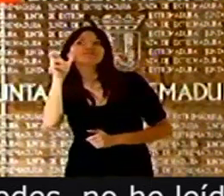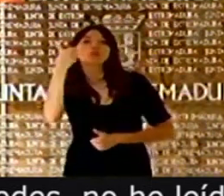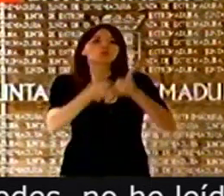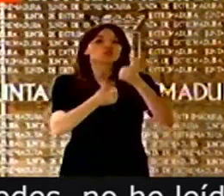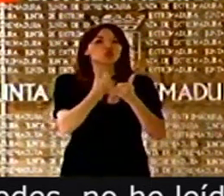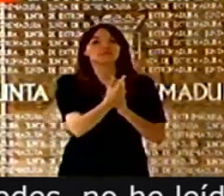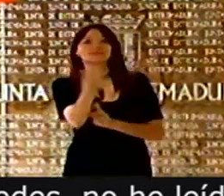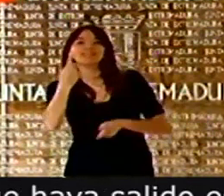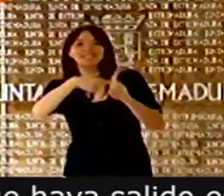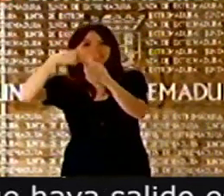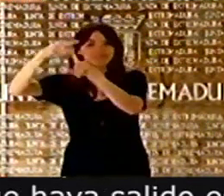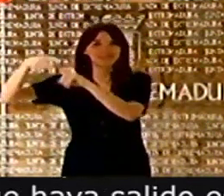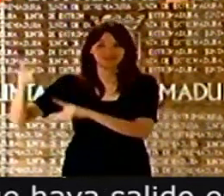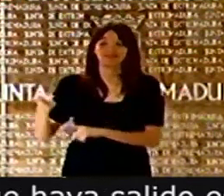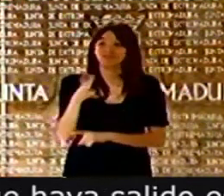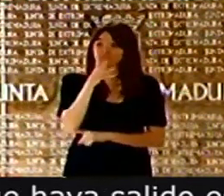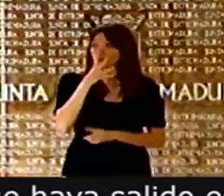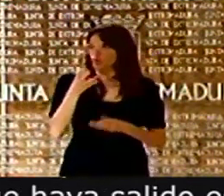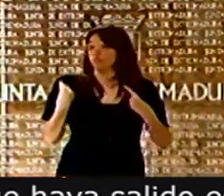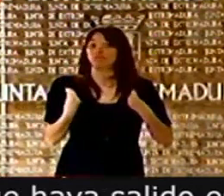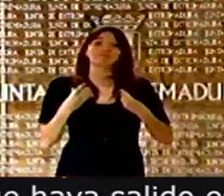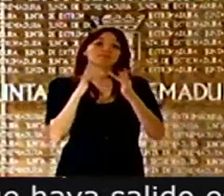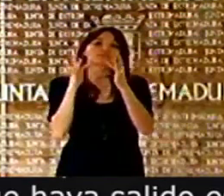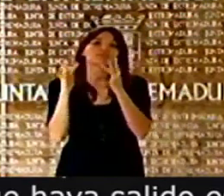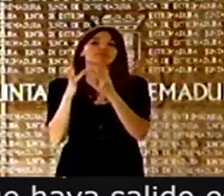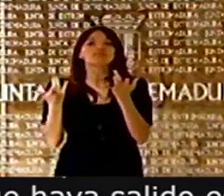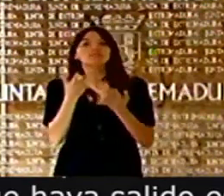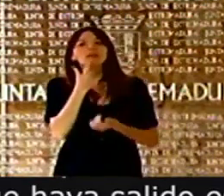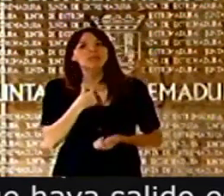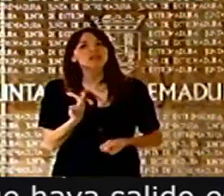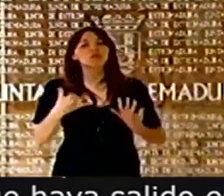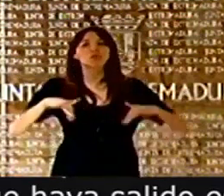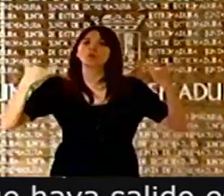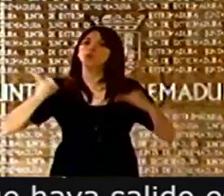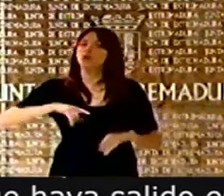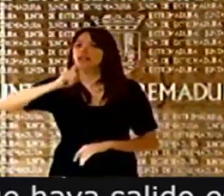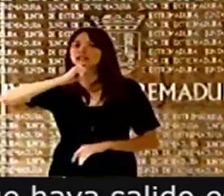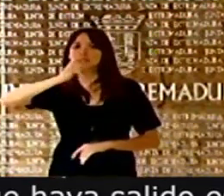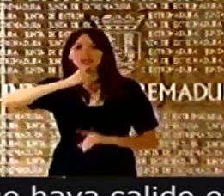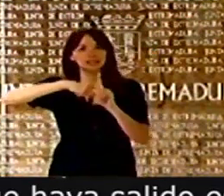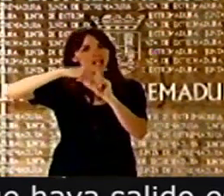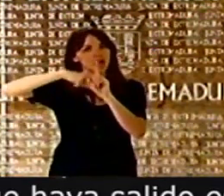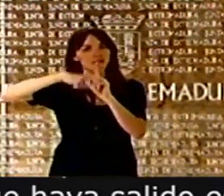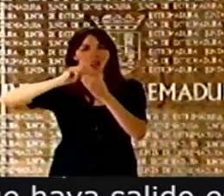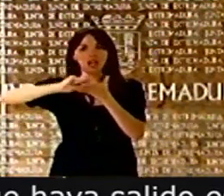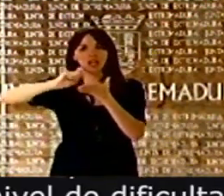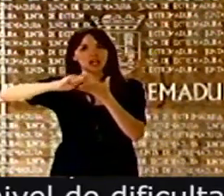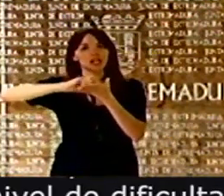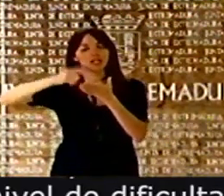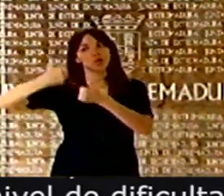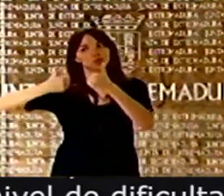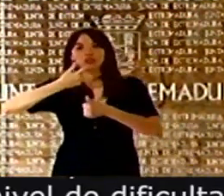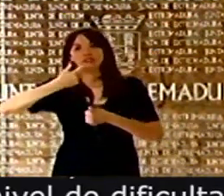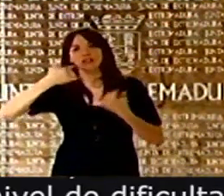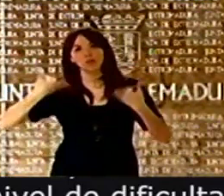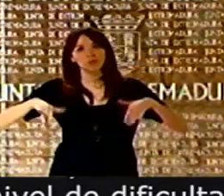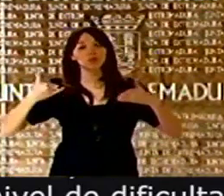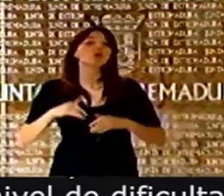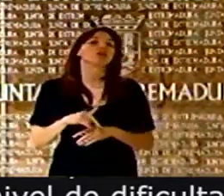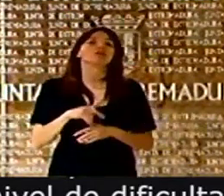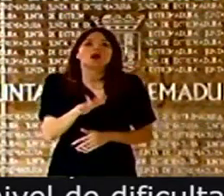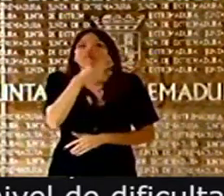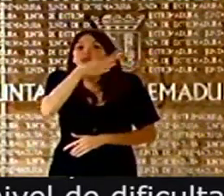porque vivimos y hablamos con la gente, el nivel de dificultad del examen que dicen los propios opositores, pero